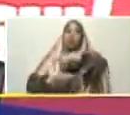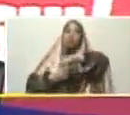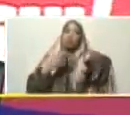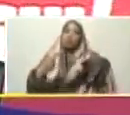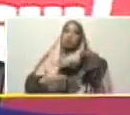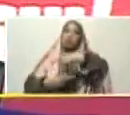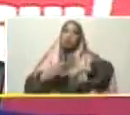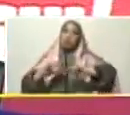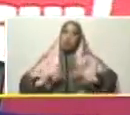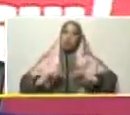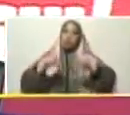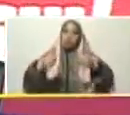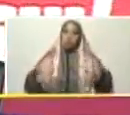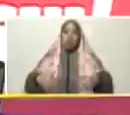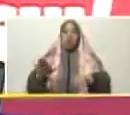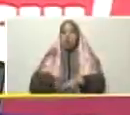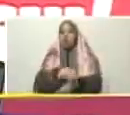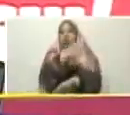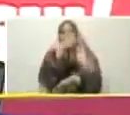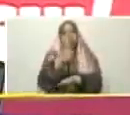núcleo fundamental